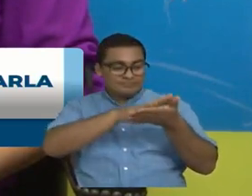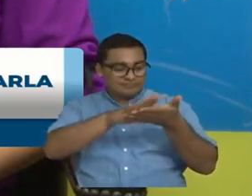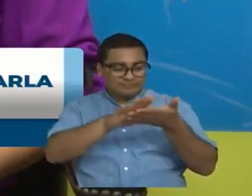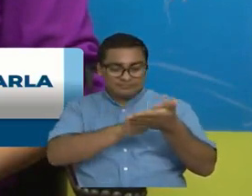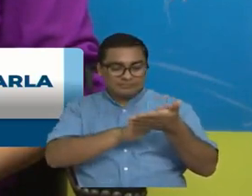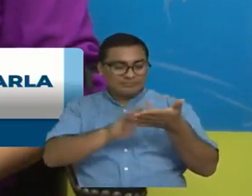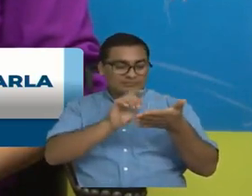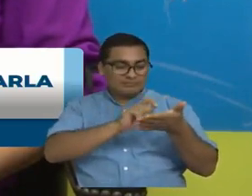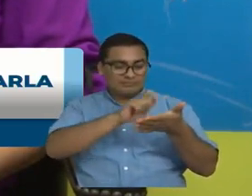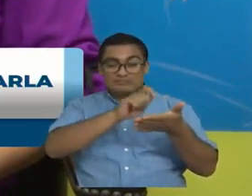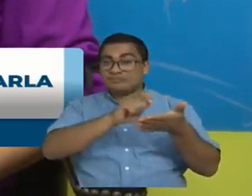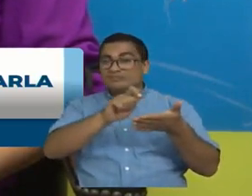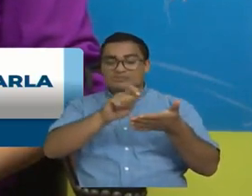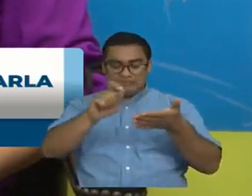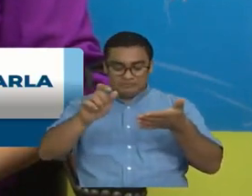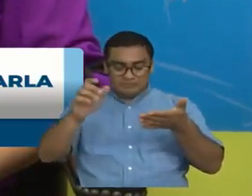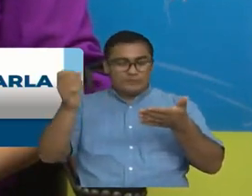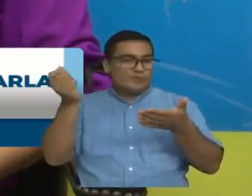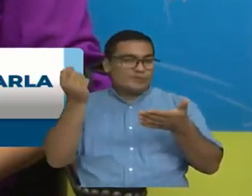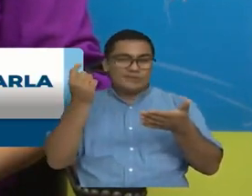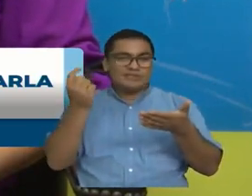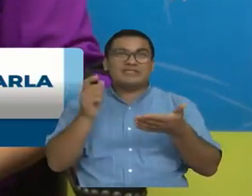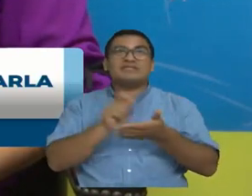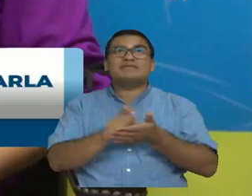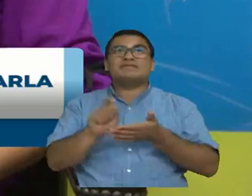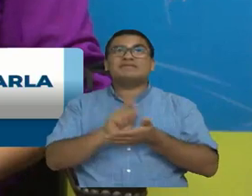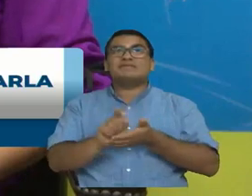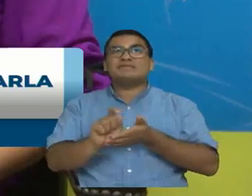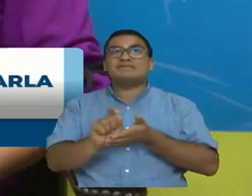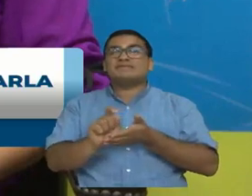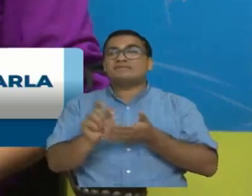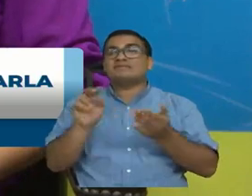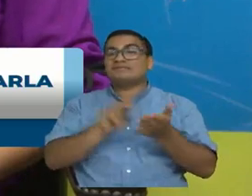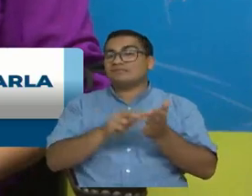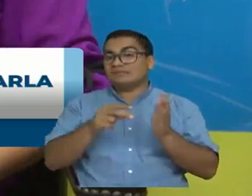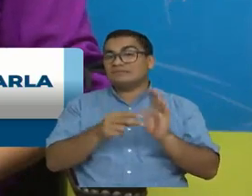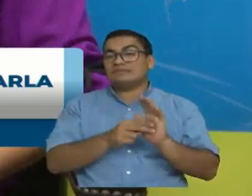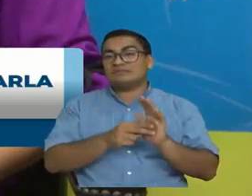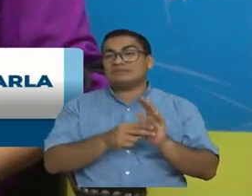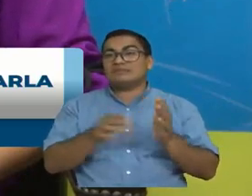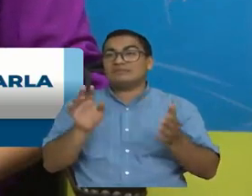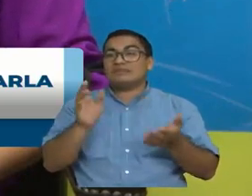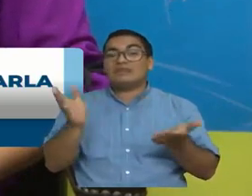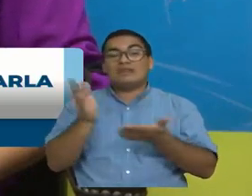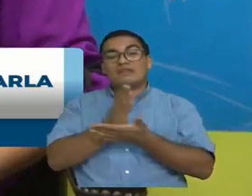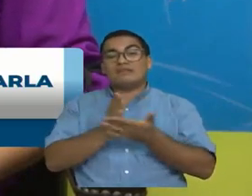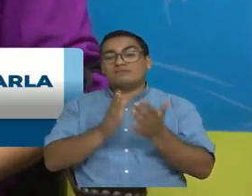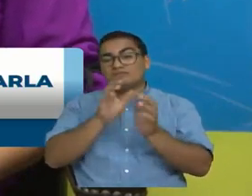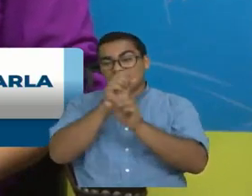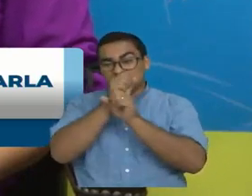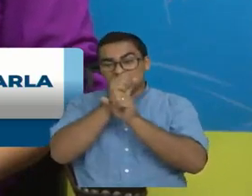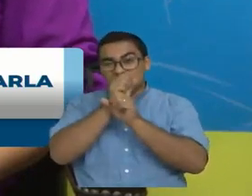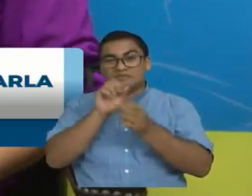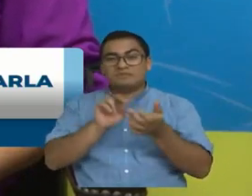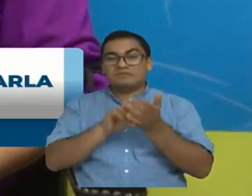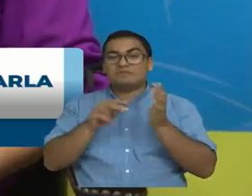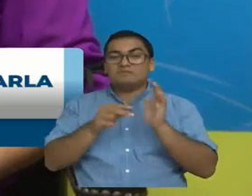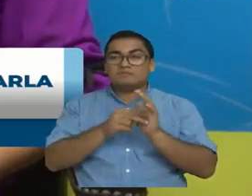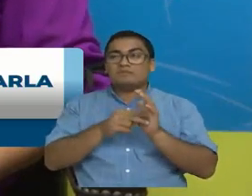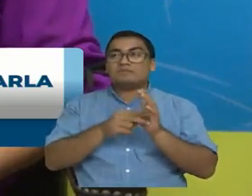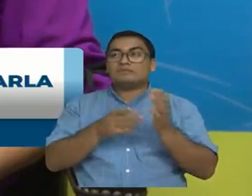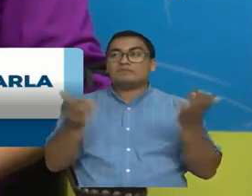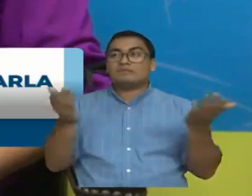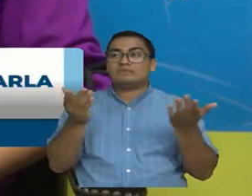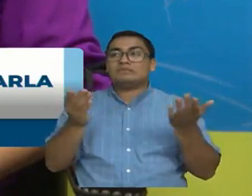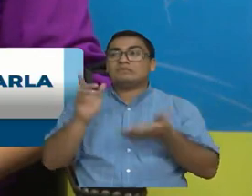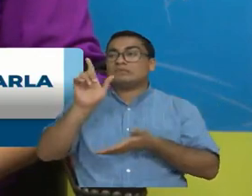bien su espacio a la hora de escribir. Entonces hay sustituciones, omisiones, adiciones de